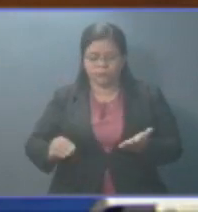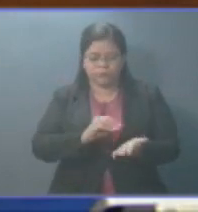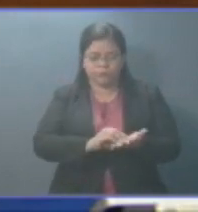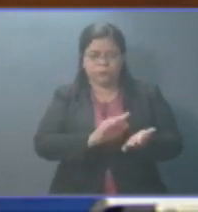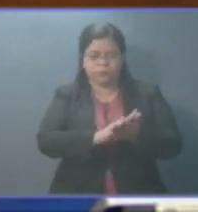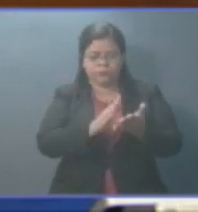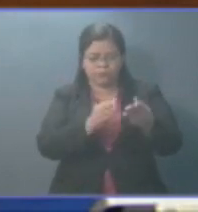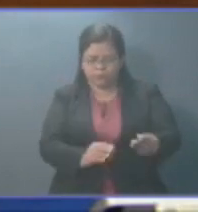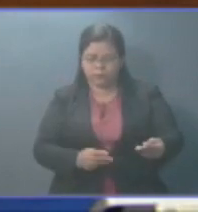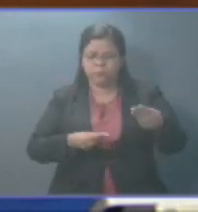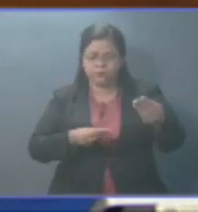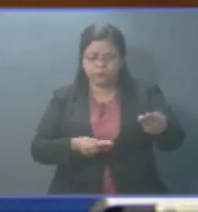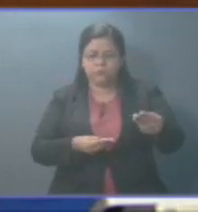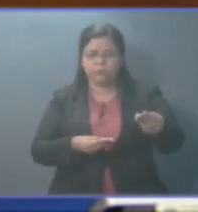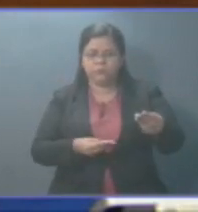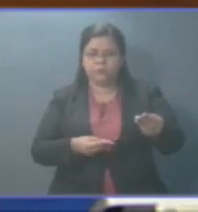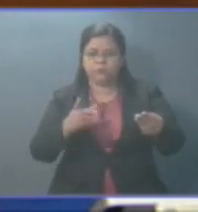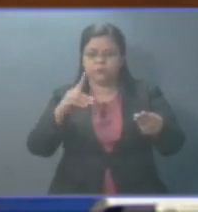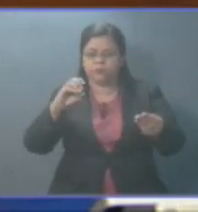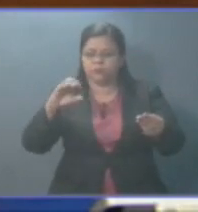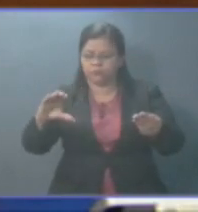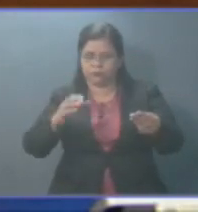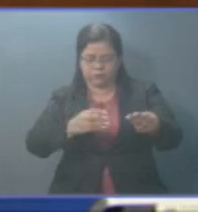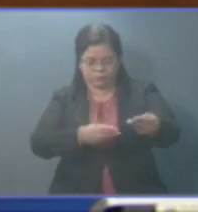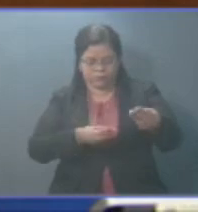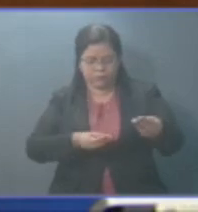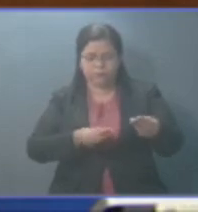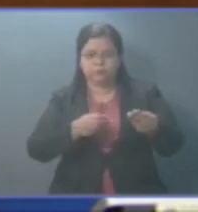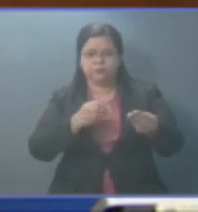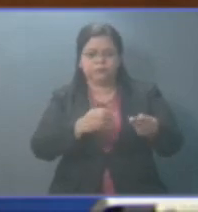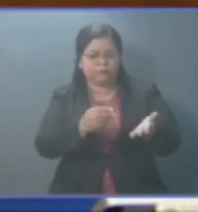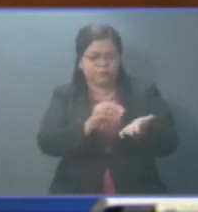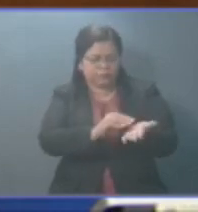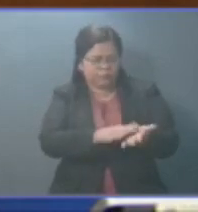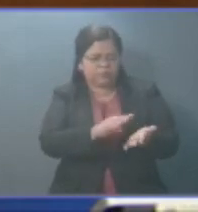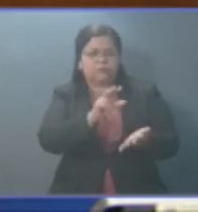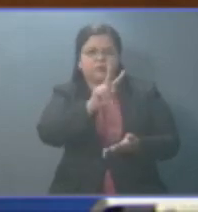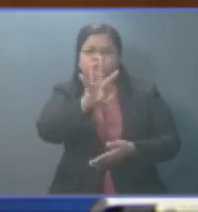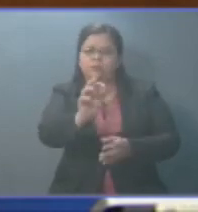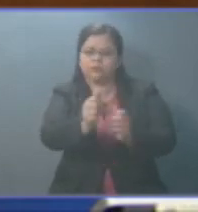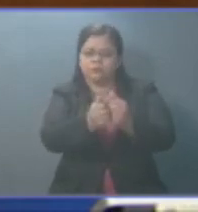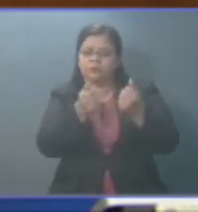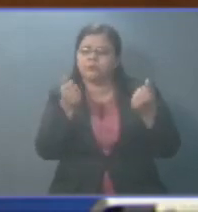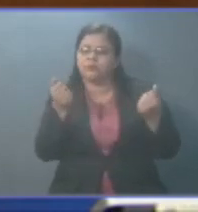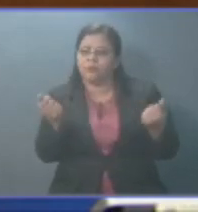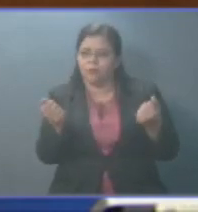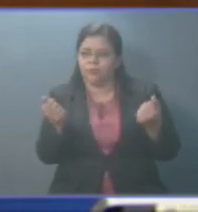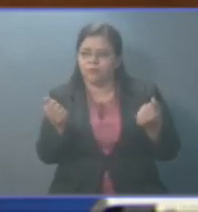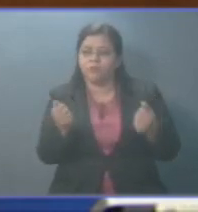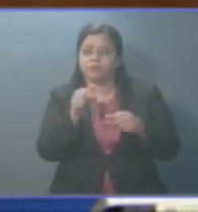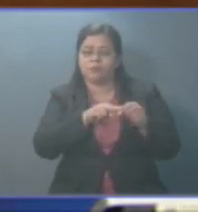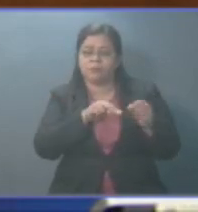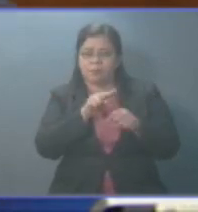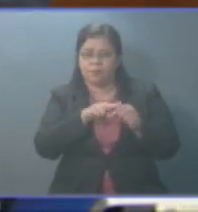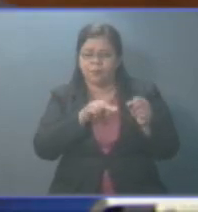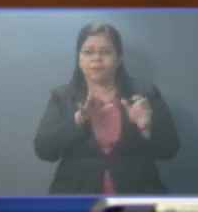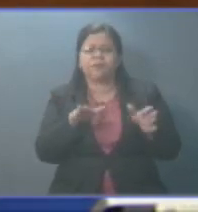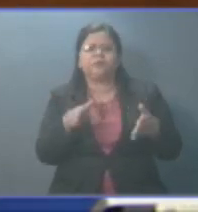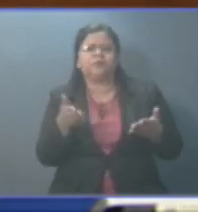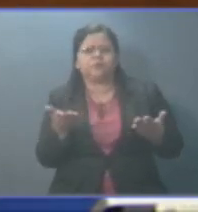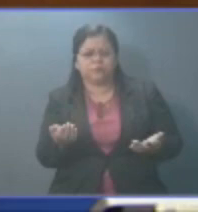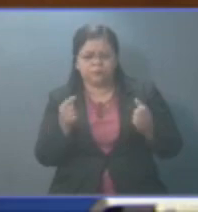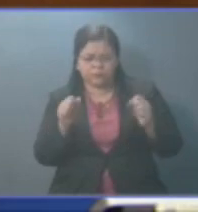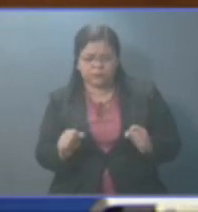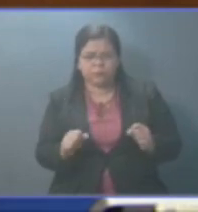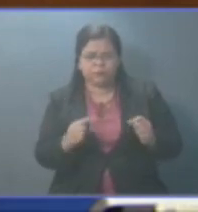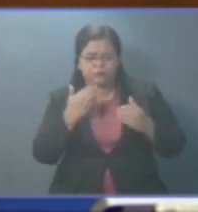de la mejor manera los 24 millones de dólares para poder